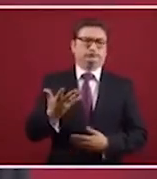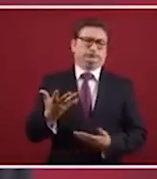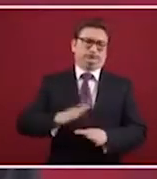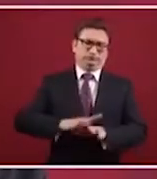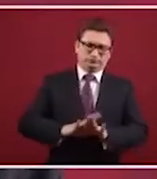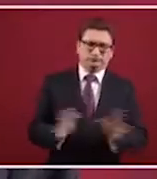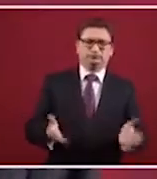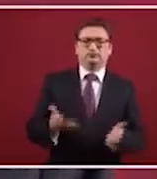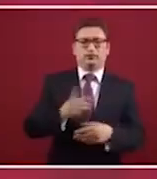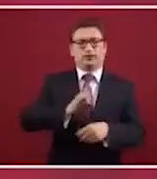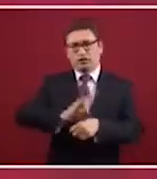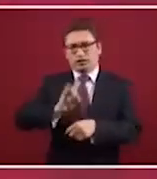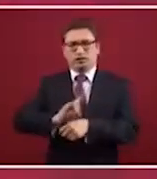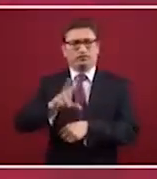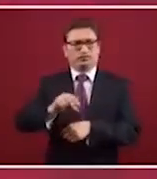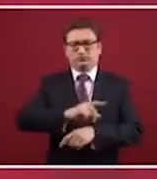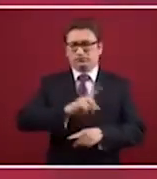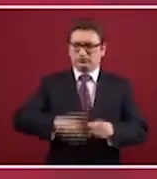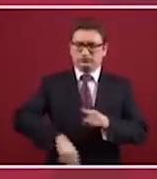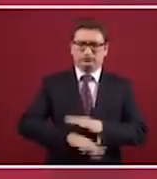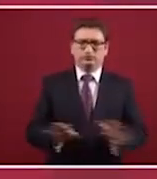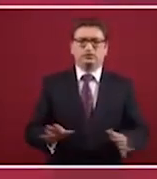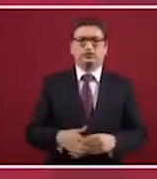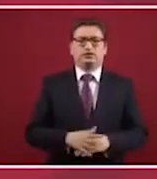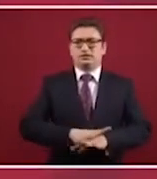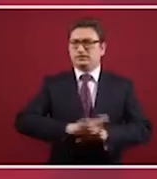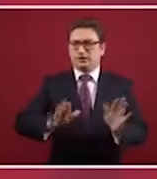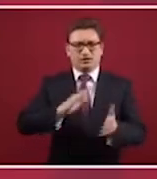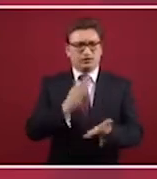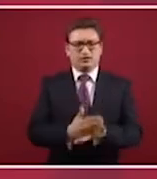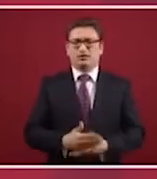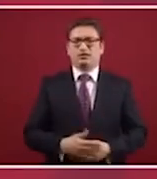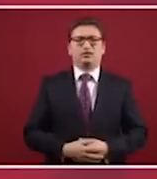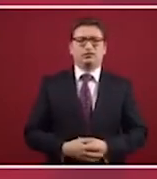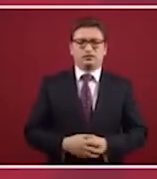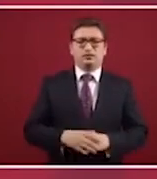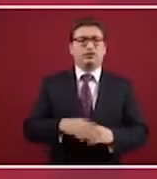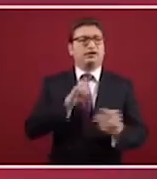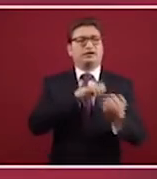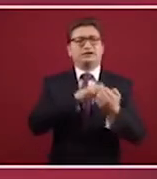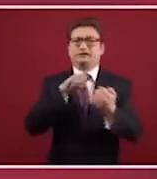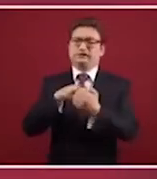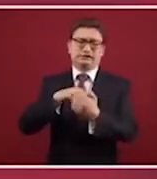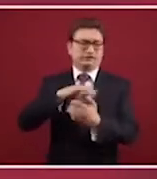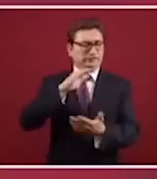de simular ya basta de engañar